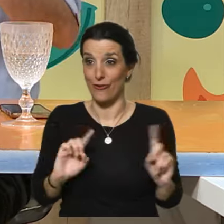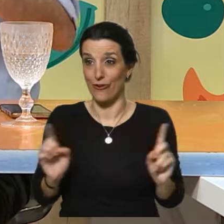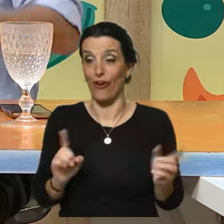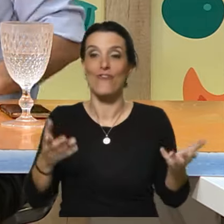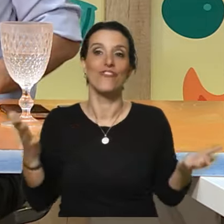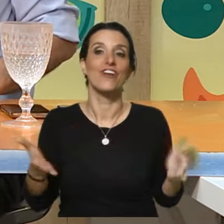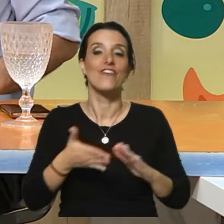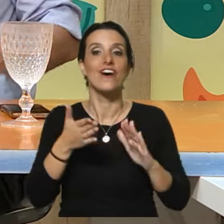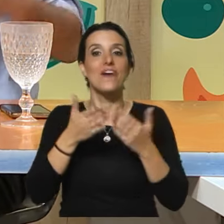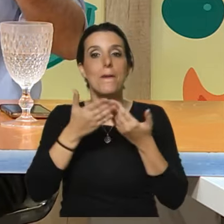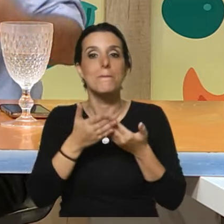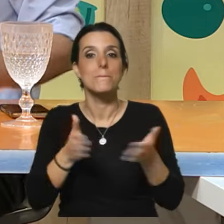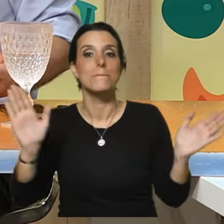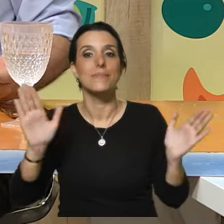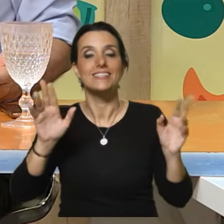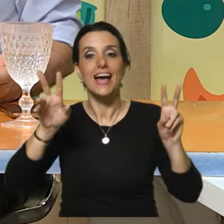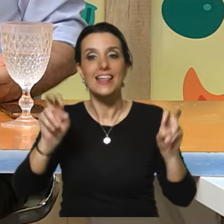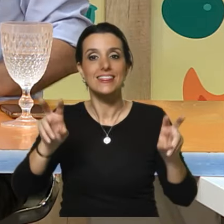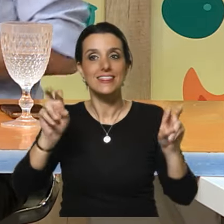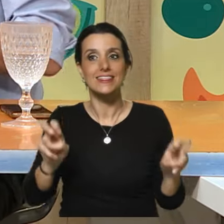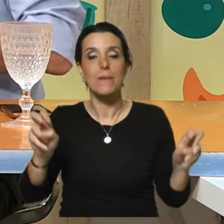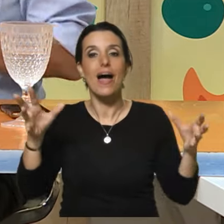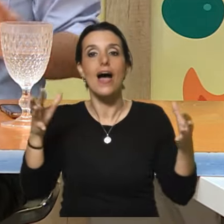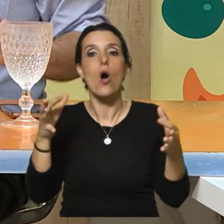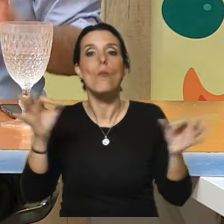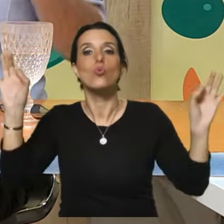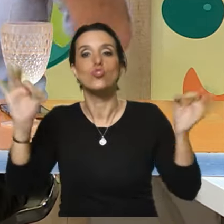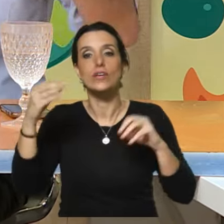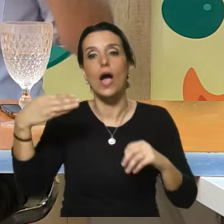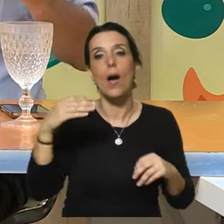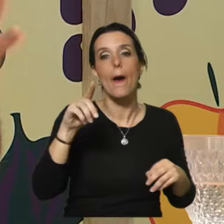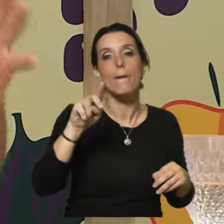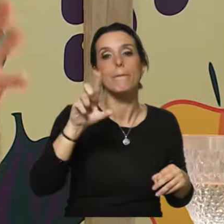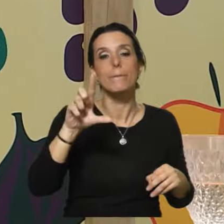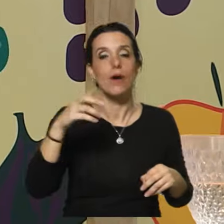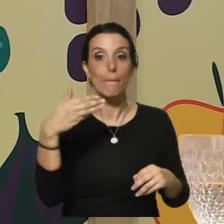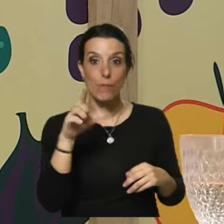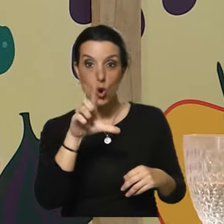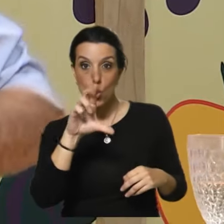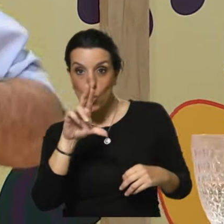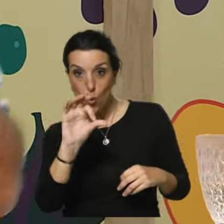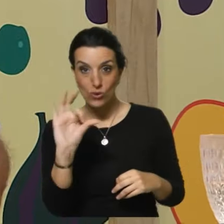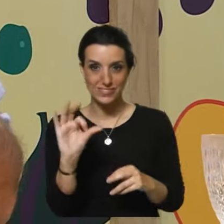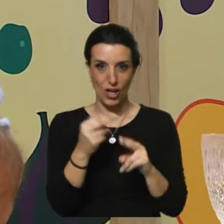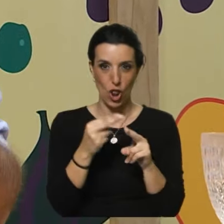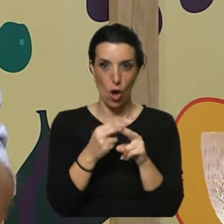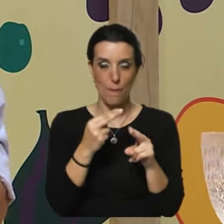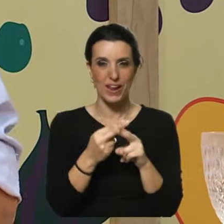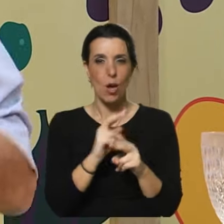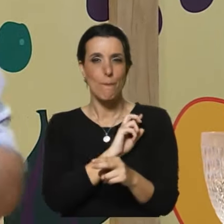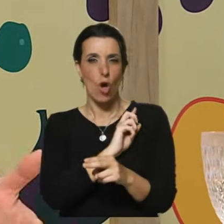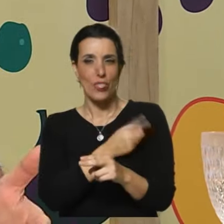se viene una edición más de amij los blues si hay un un un título poderoso y cargado de